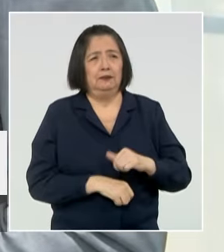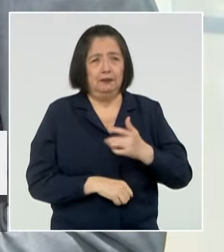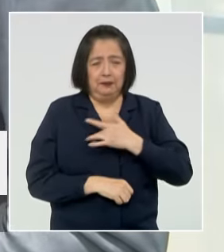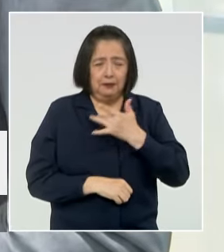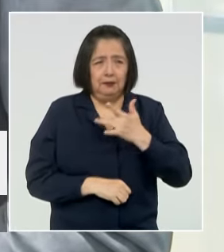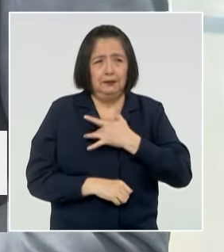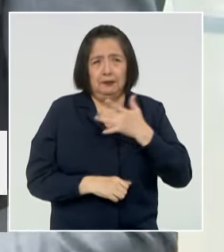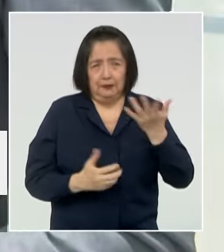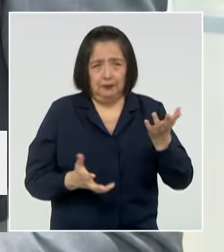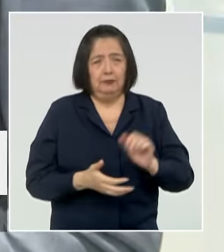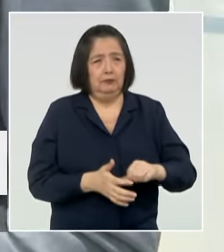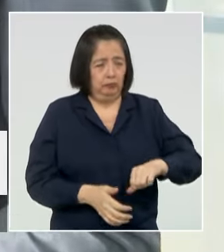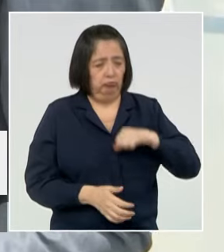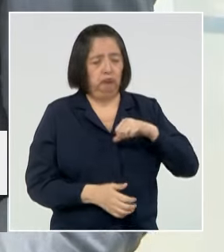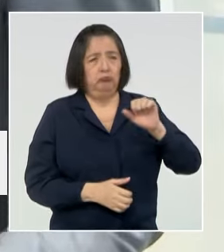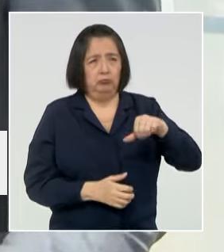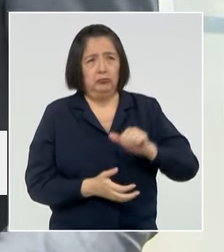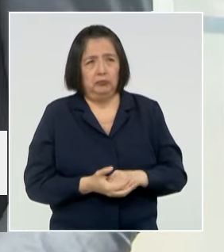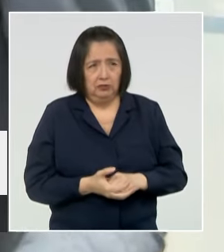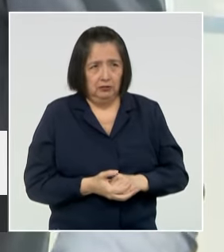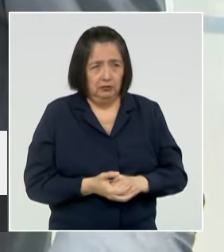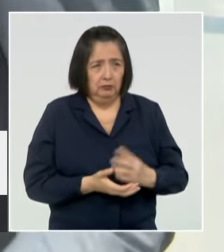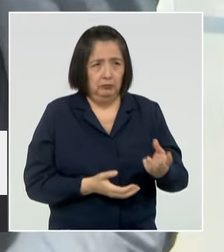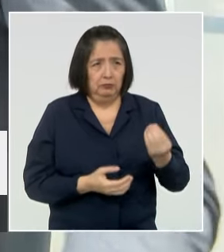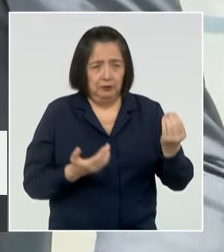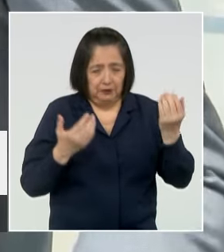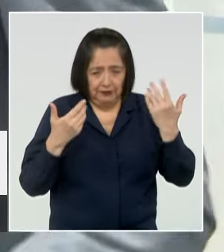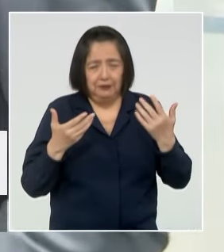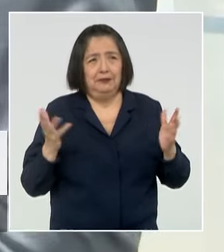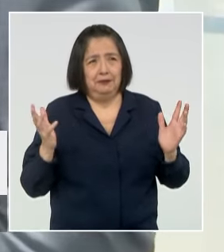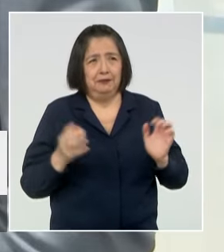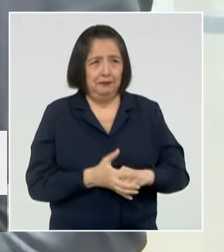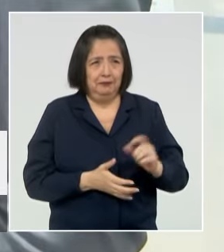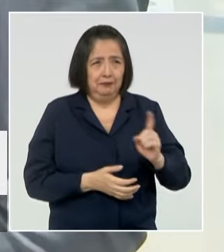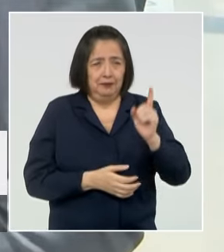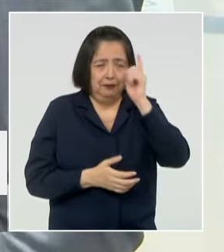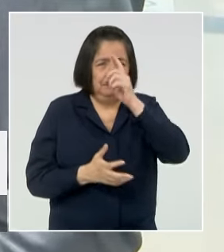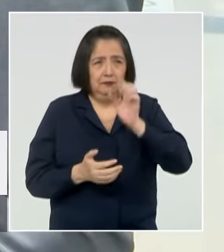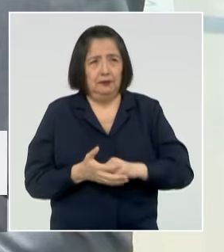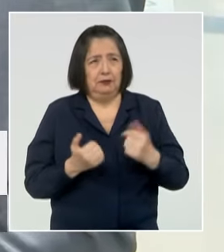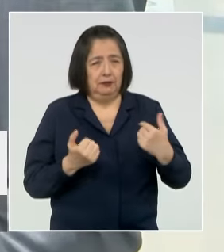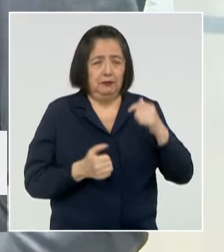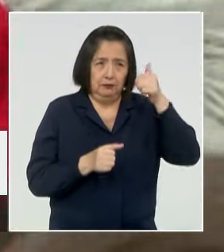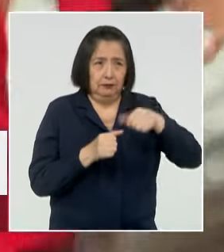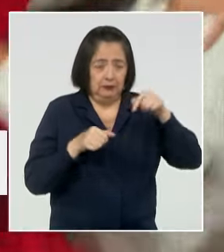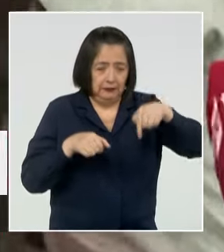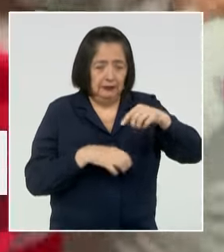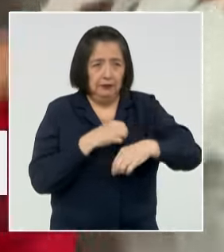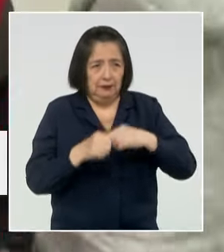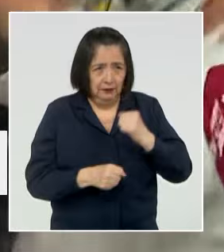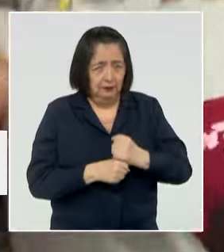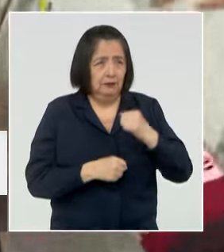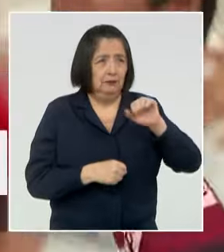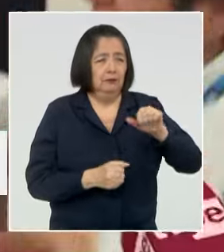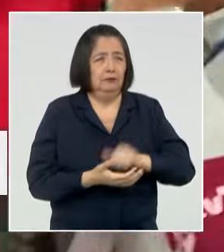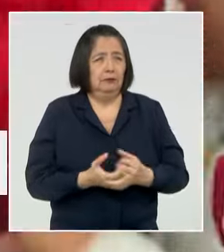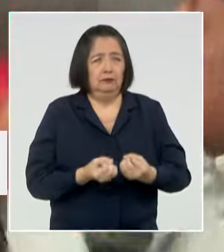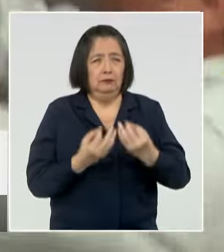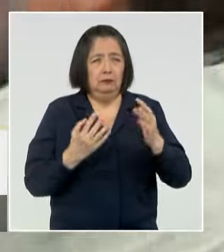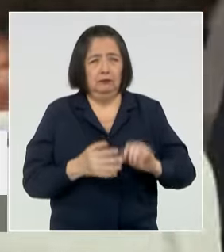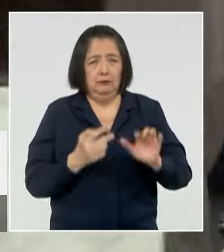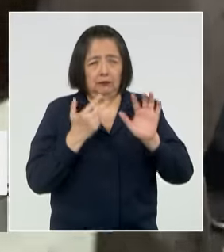sentirnos orgullosos porque lo tenemos, si no es totalmente difícil. Quiero recordarles que este año estaríamos ejecutando un total de